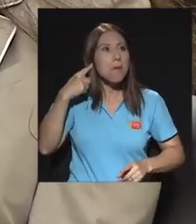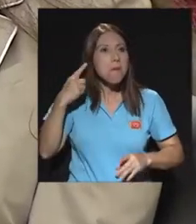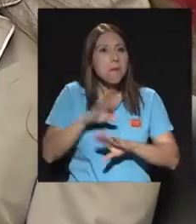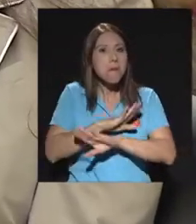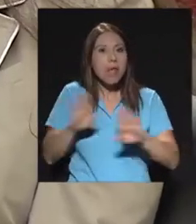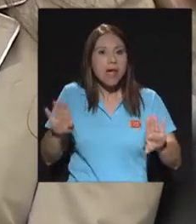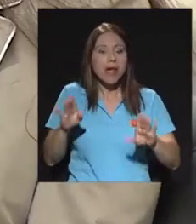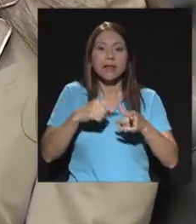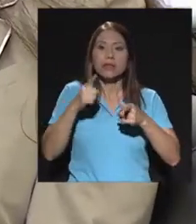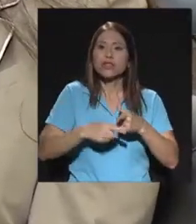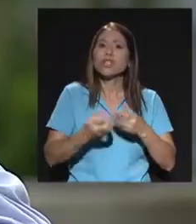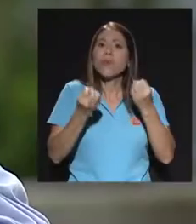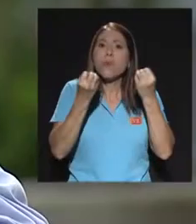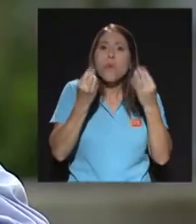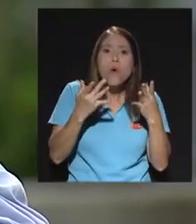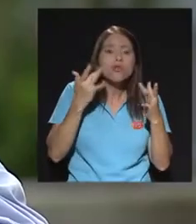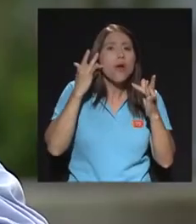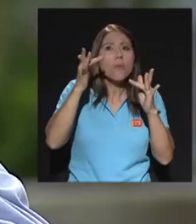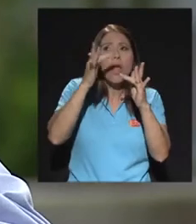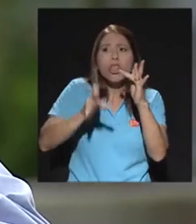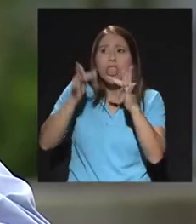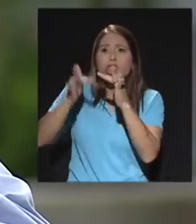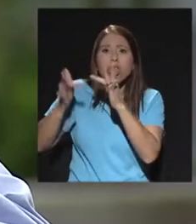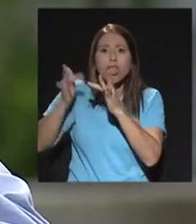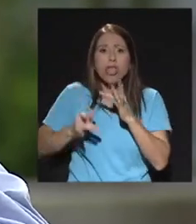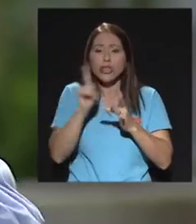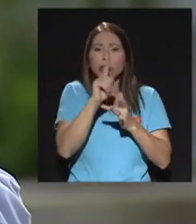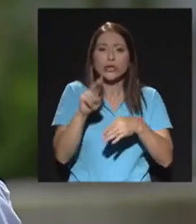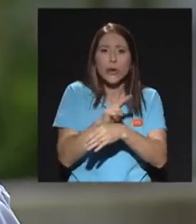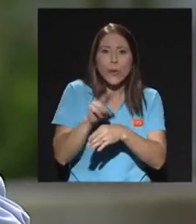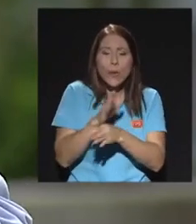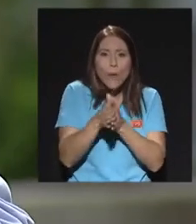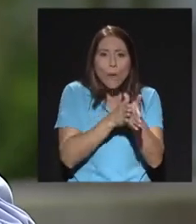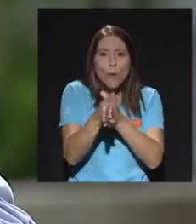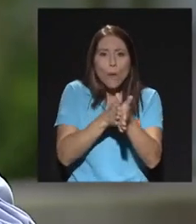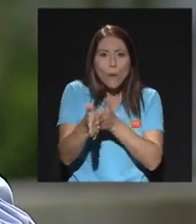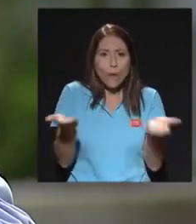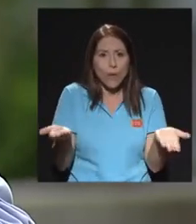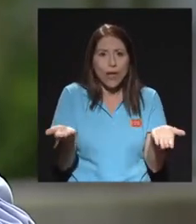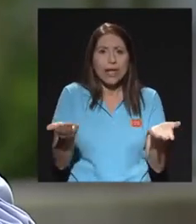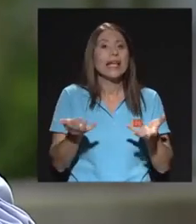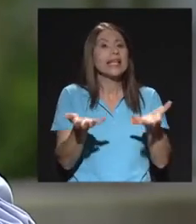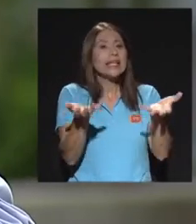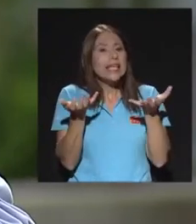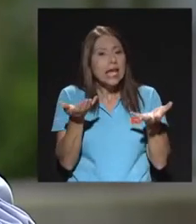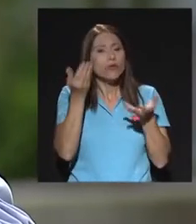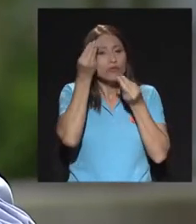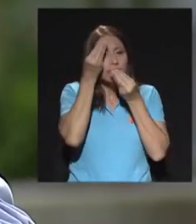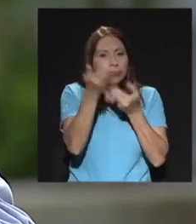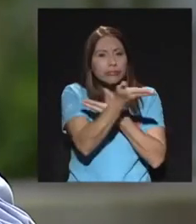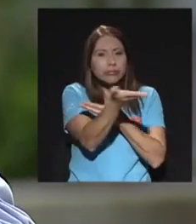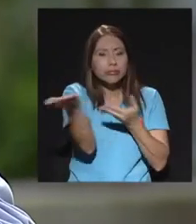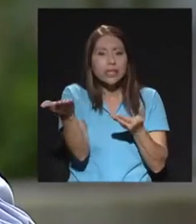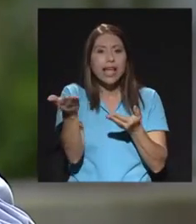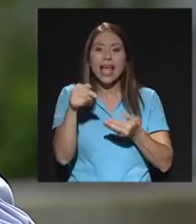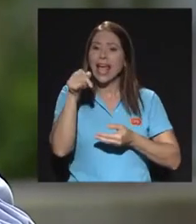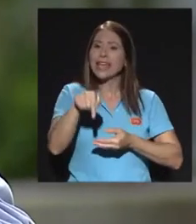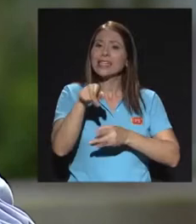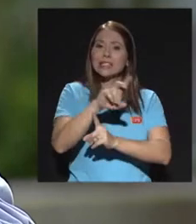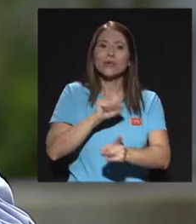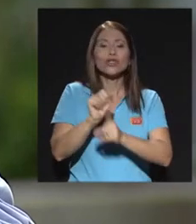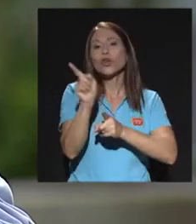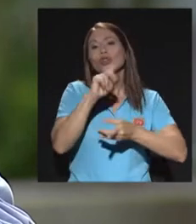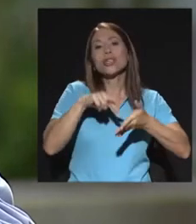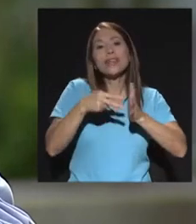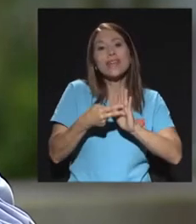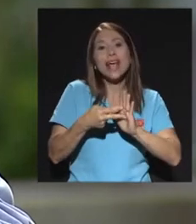espacio vacío que está desperdiciado. Y la discusión aquí, y eso quiero insistirle a la ciudadanía en este tema, no es si hay que poner